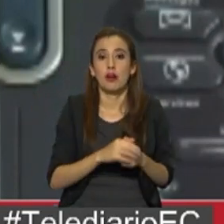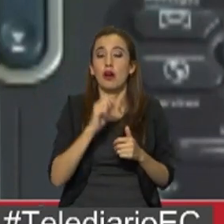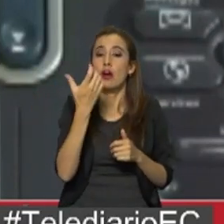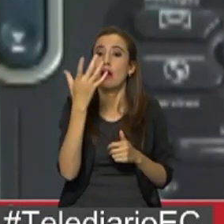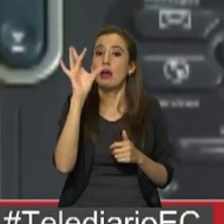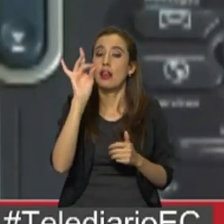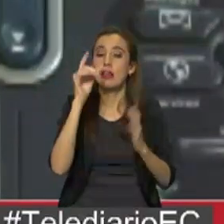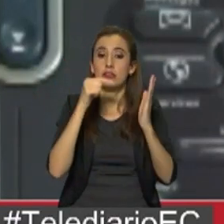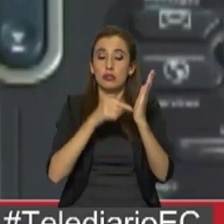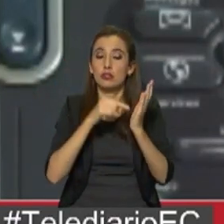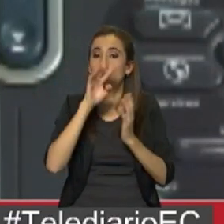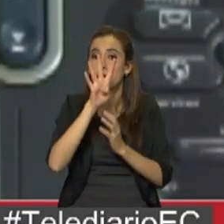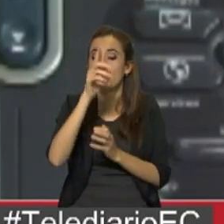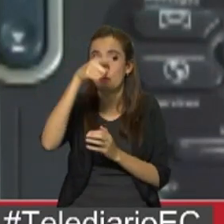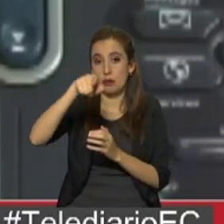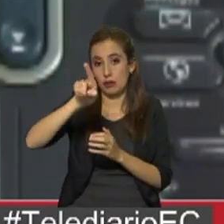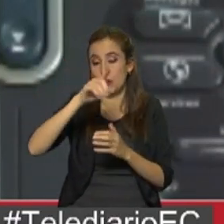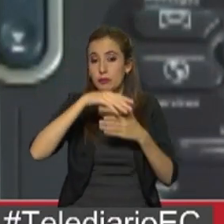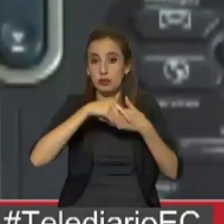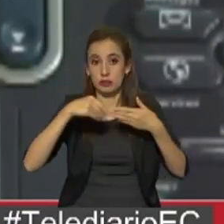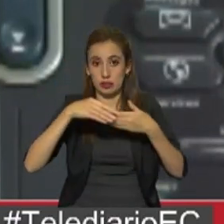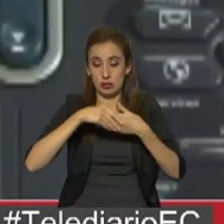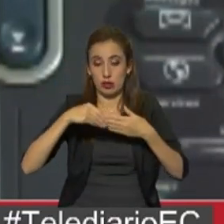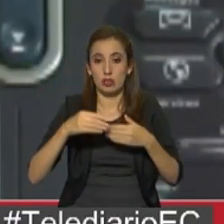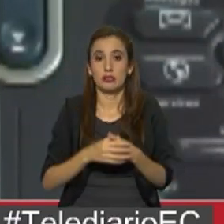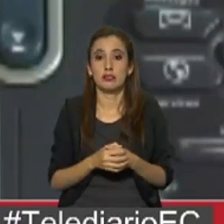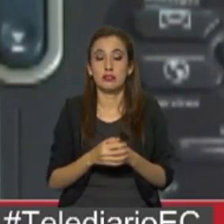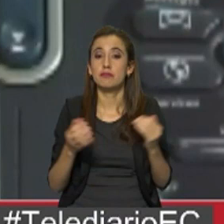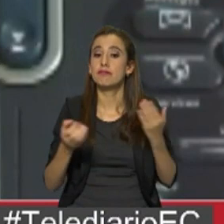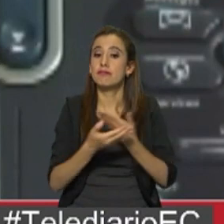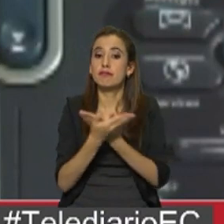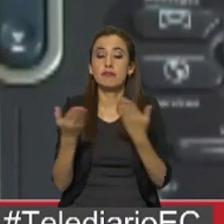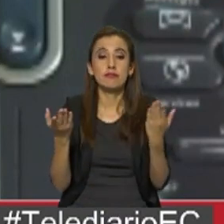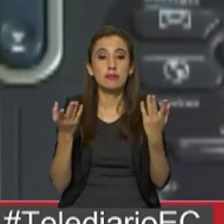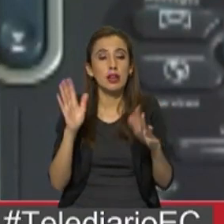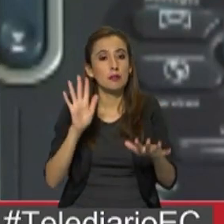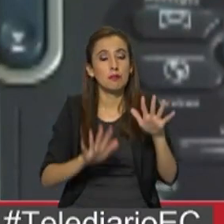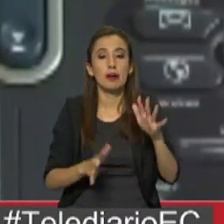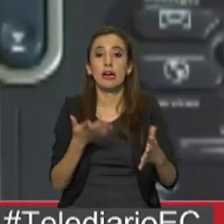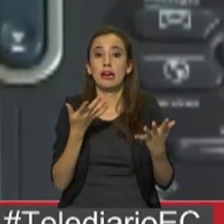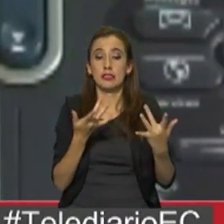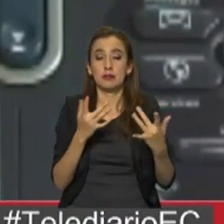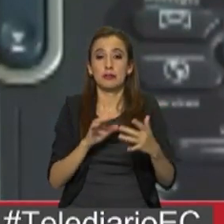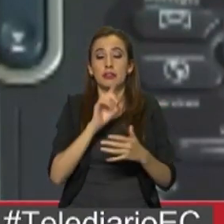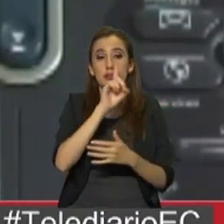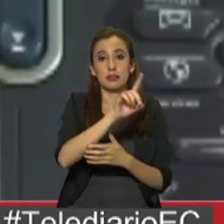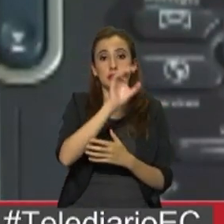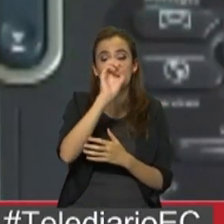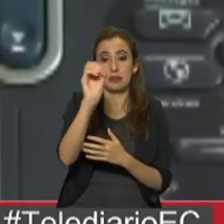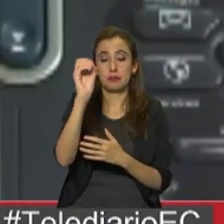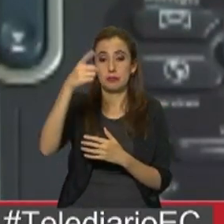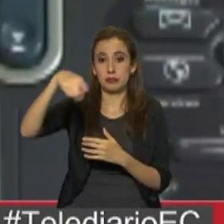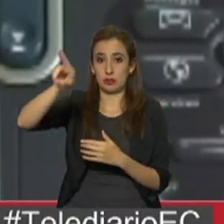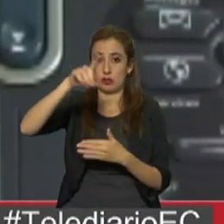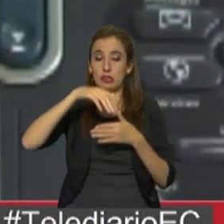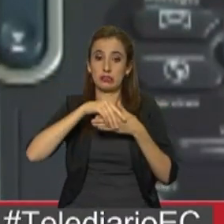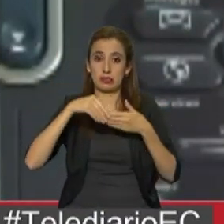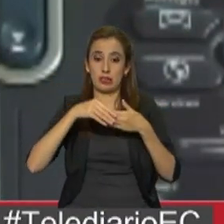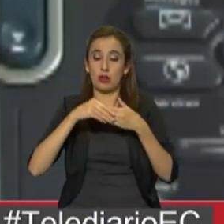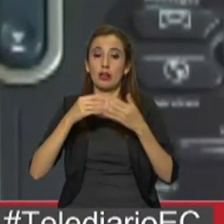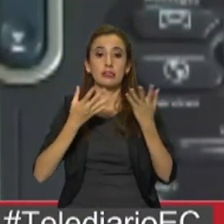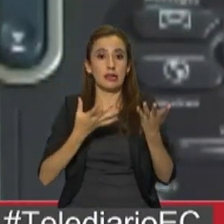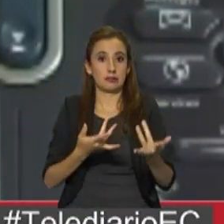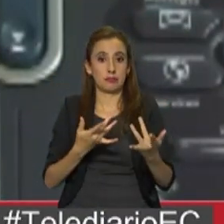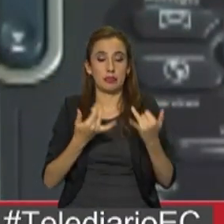18.4 millones de dólares que se han colocado y esperamos llegar a los 100 millones de dólares que hemos destinado como línea de crédito